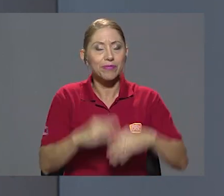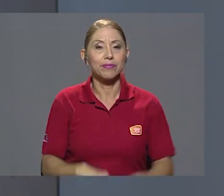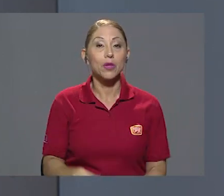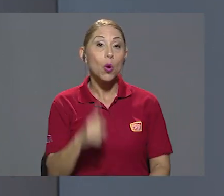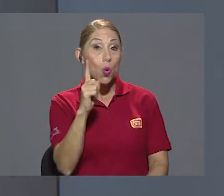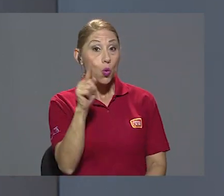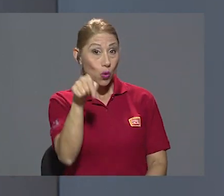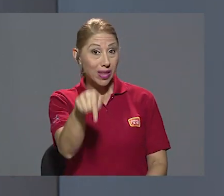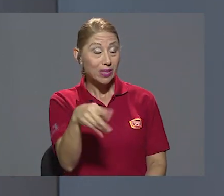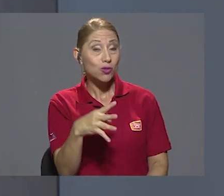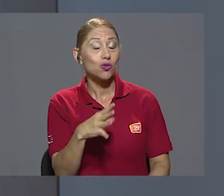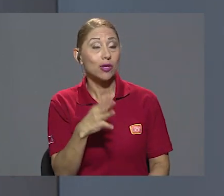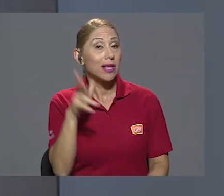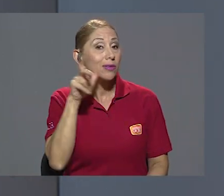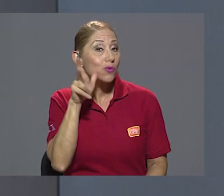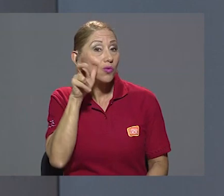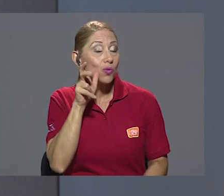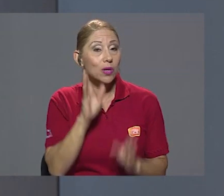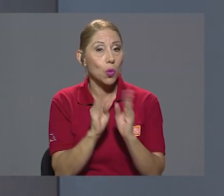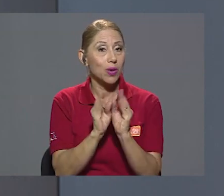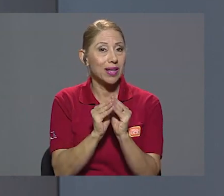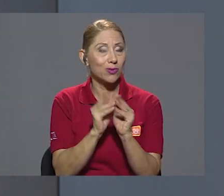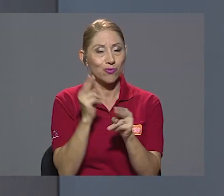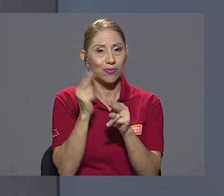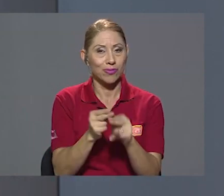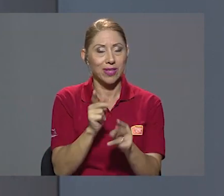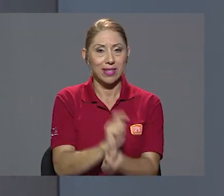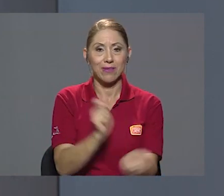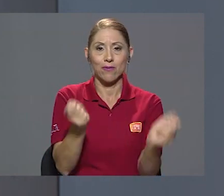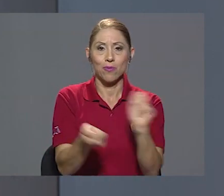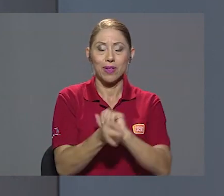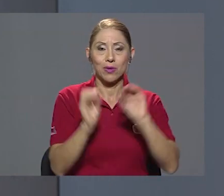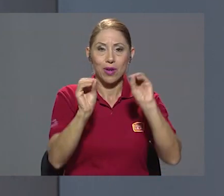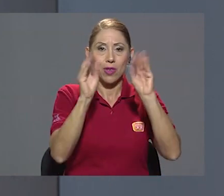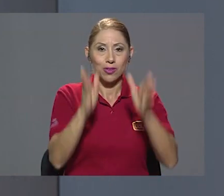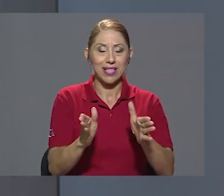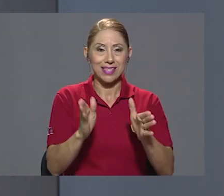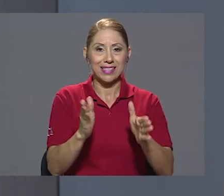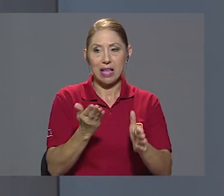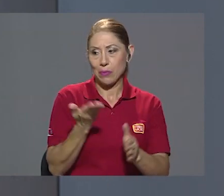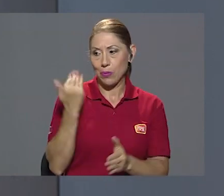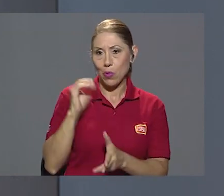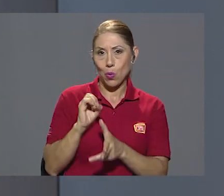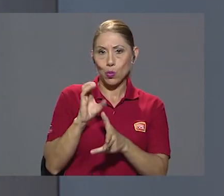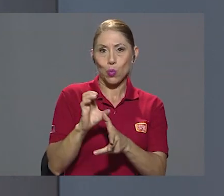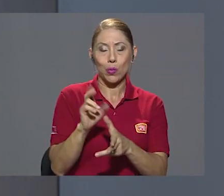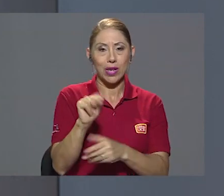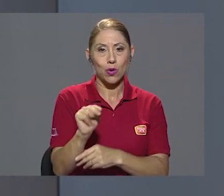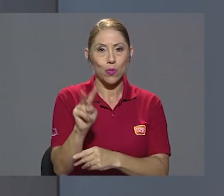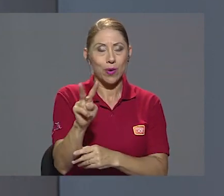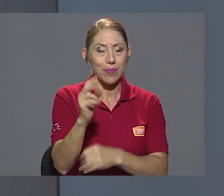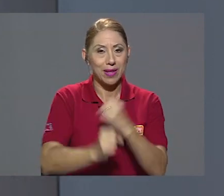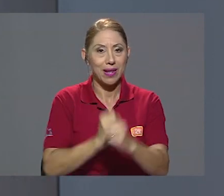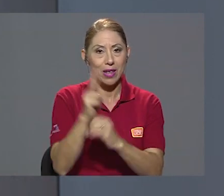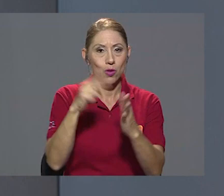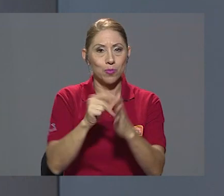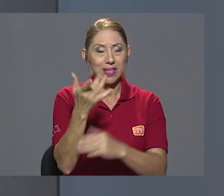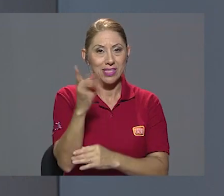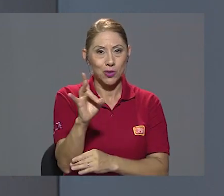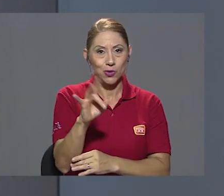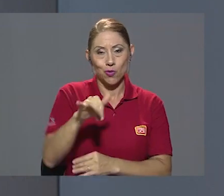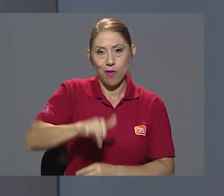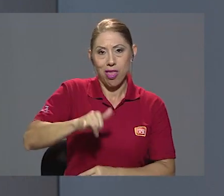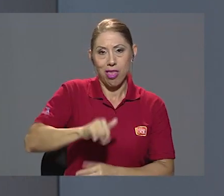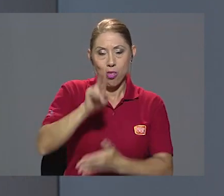mencionó durante el Congreso Transformando la Docencia, que tuvo lugar en la Universidad Nacional en octubre y noviembre del 2018,